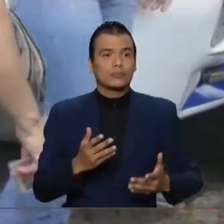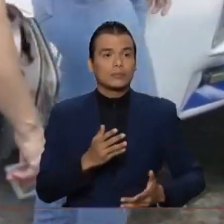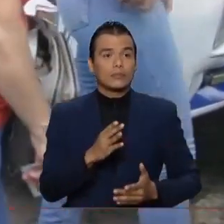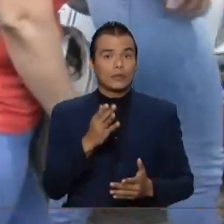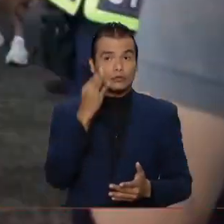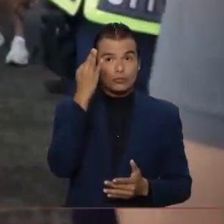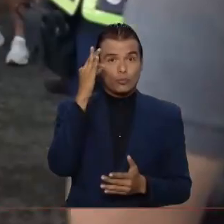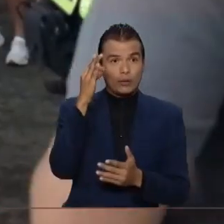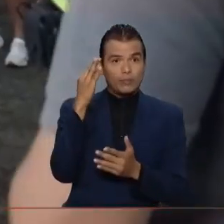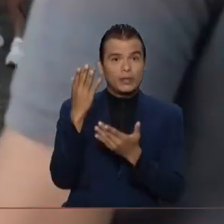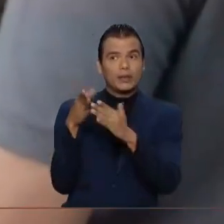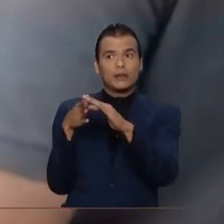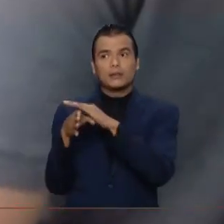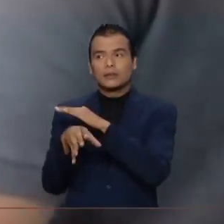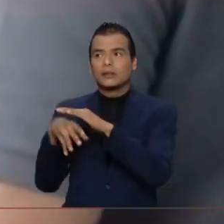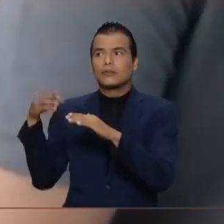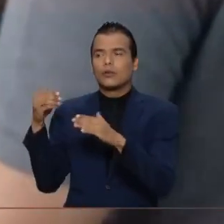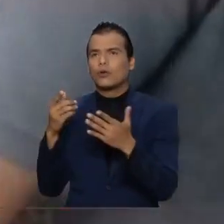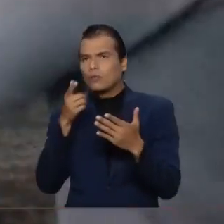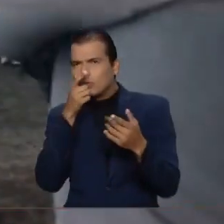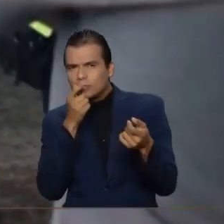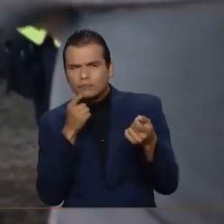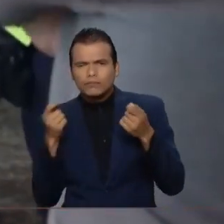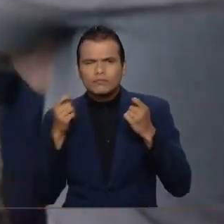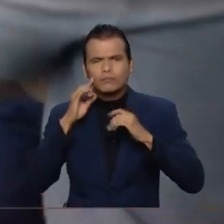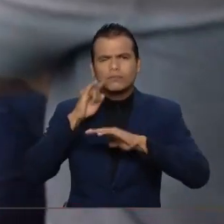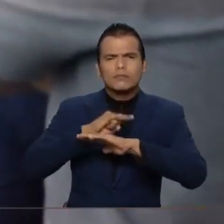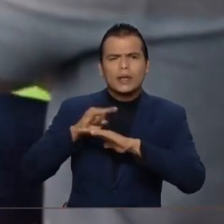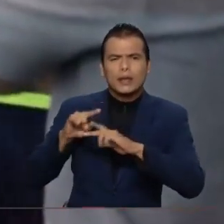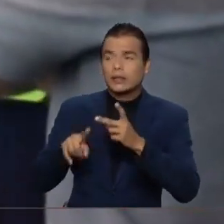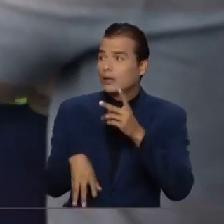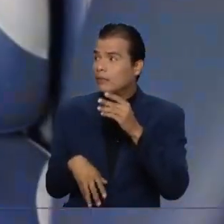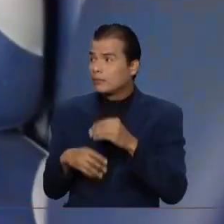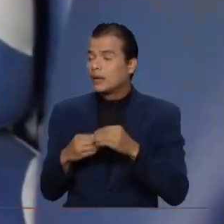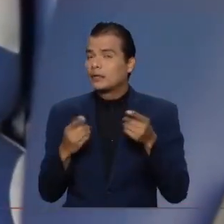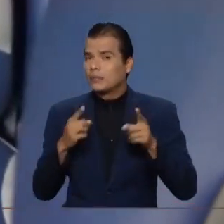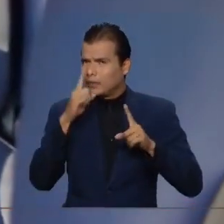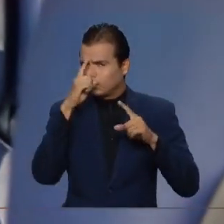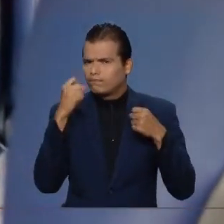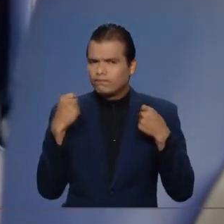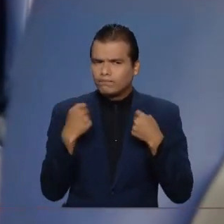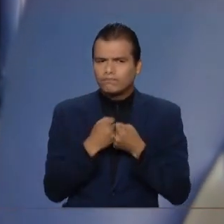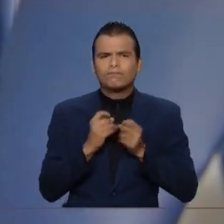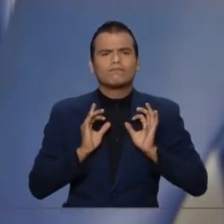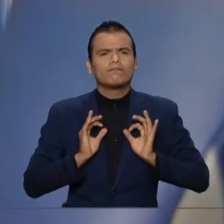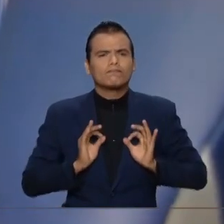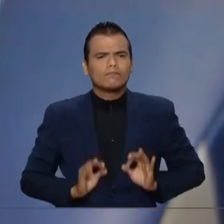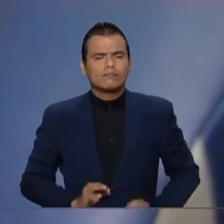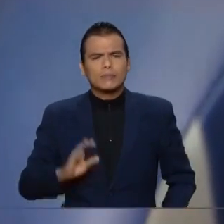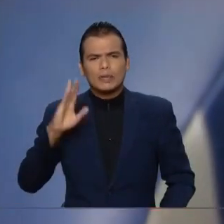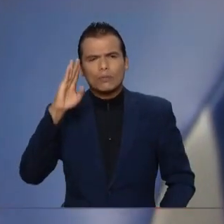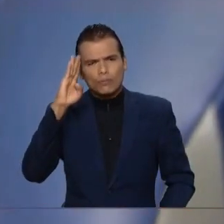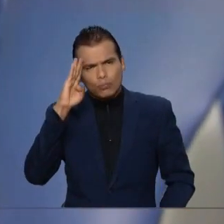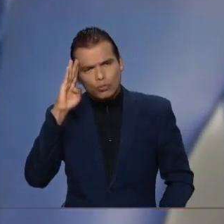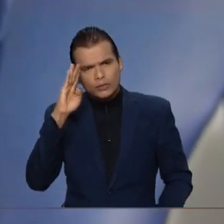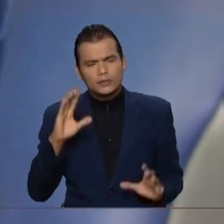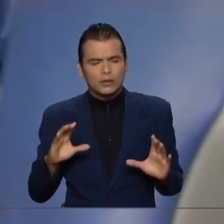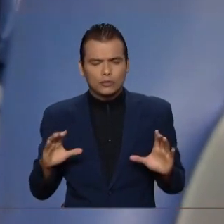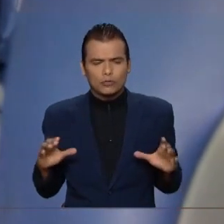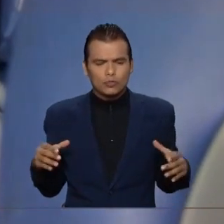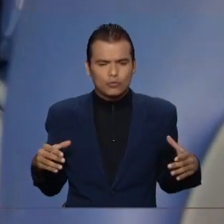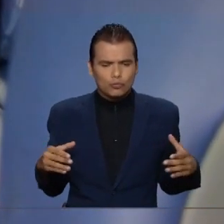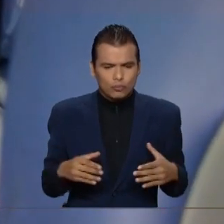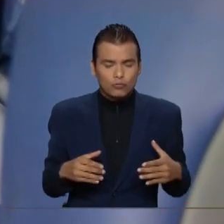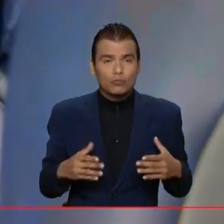que nos corresponde desde el Cuerpo de Agentes de Tránsito, y nos estamos articulando tanto con Ejército, Policía, Policía Carreteras y